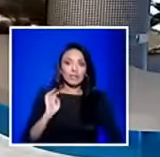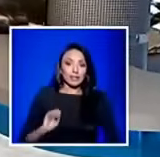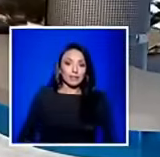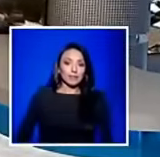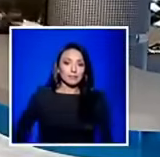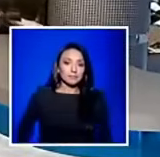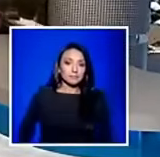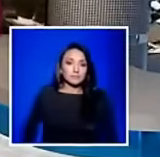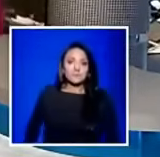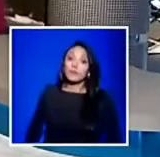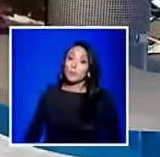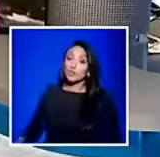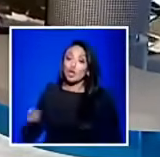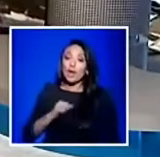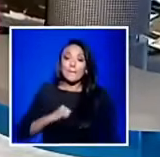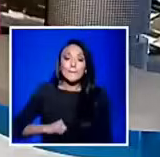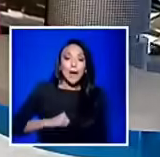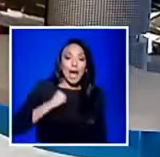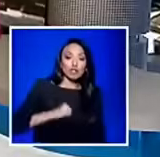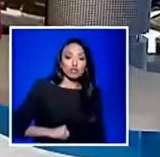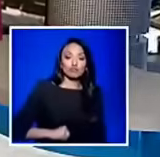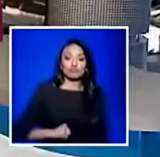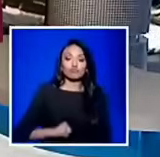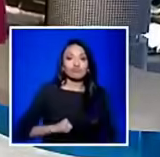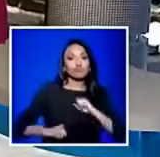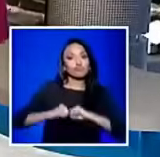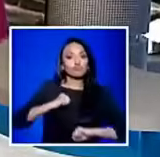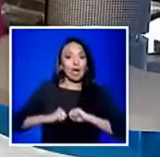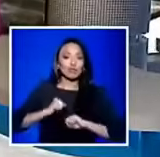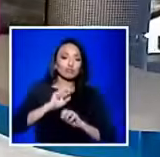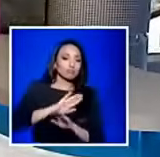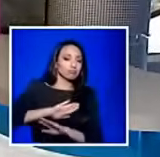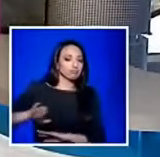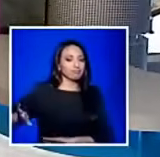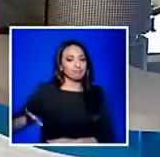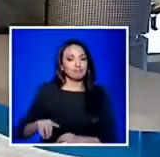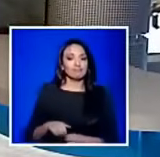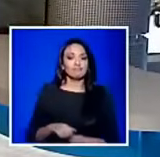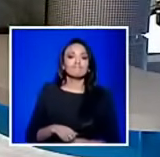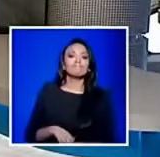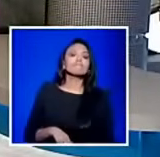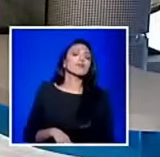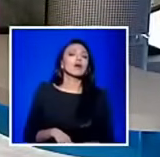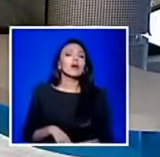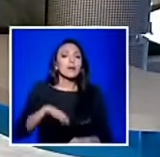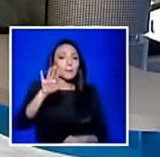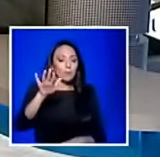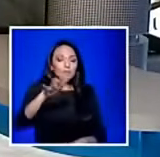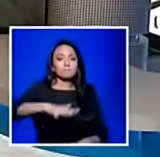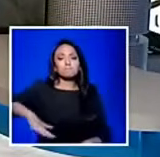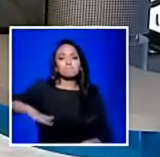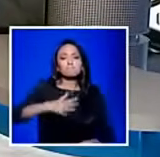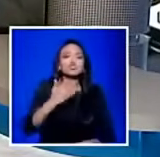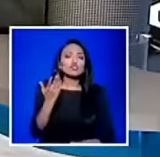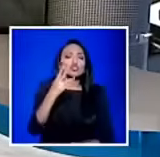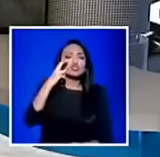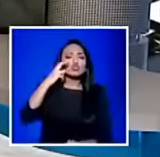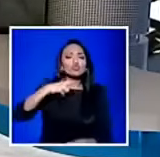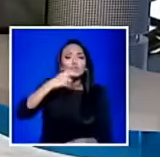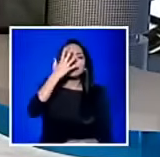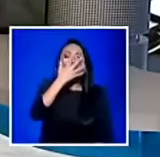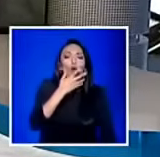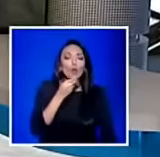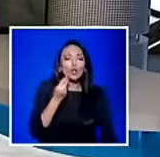así. Ojalá y que en mayo se la retire. 8 de la mañana con 14 minutos. Vamos a hablar ahora de una zona turística